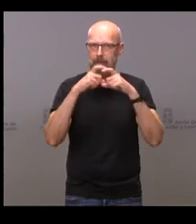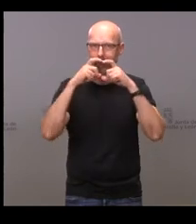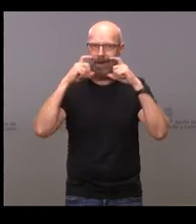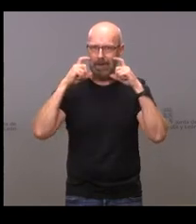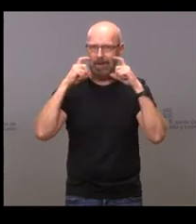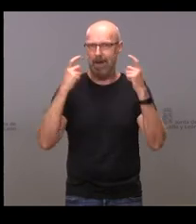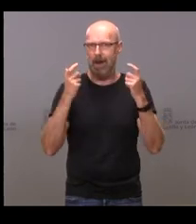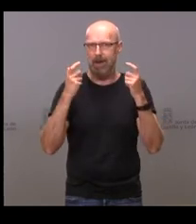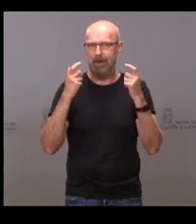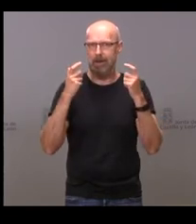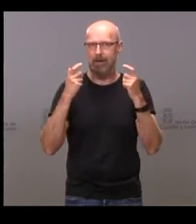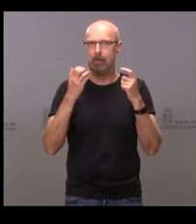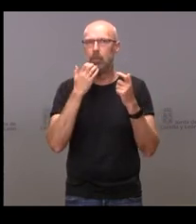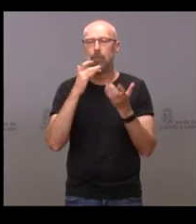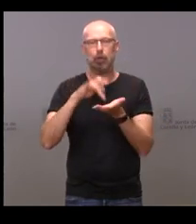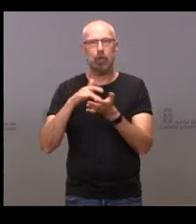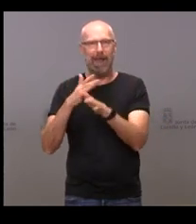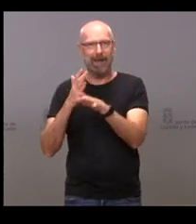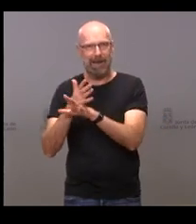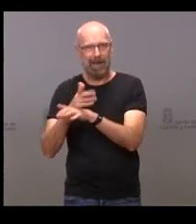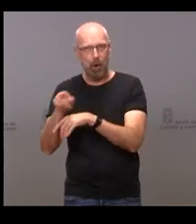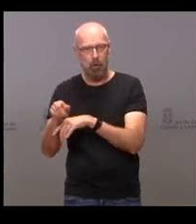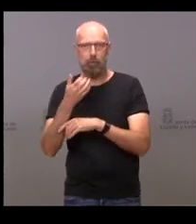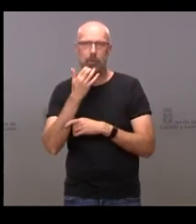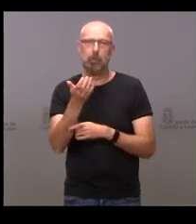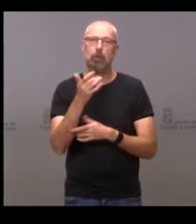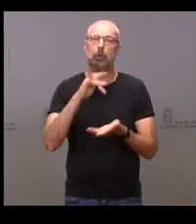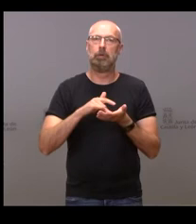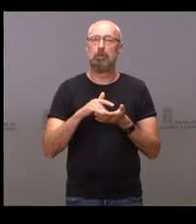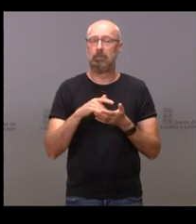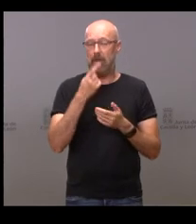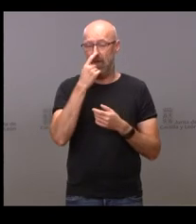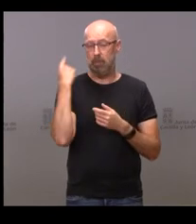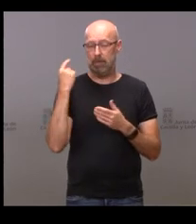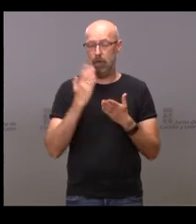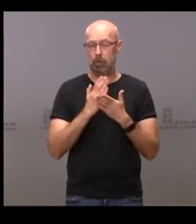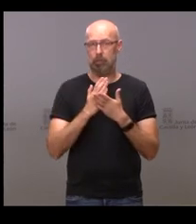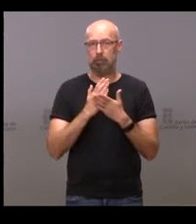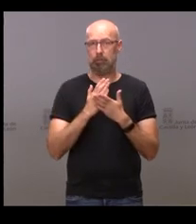las mascarillas en el recreo. Comentó que una vez iniciado el curso, pasados unos días, y si la